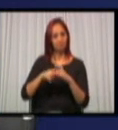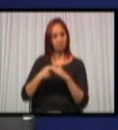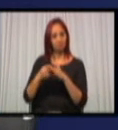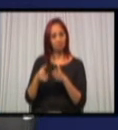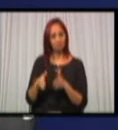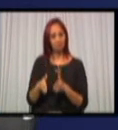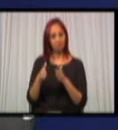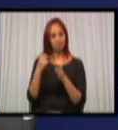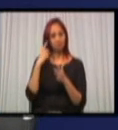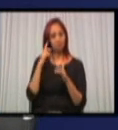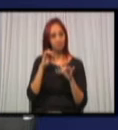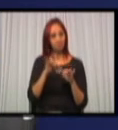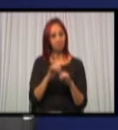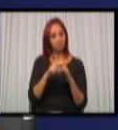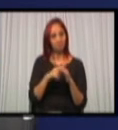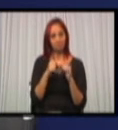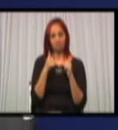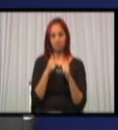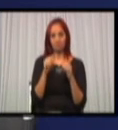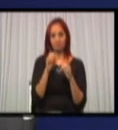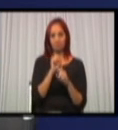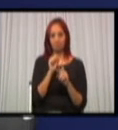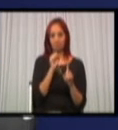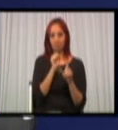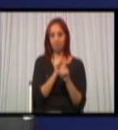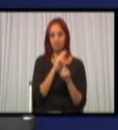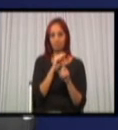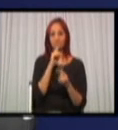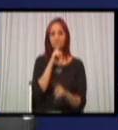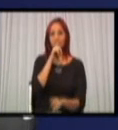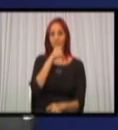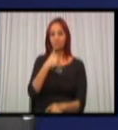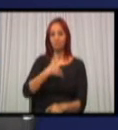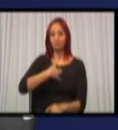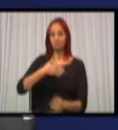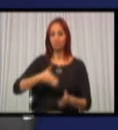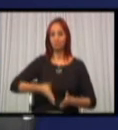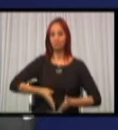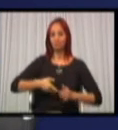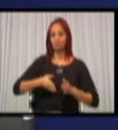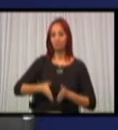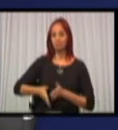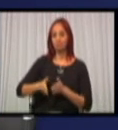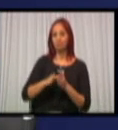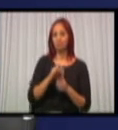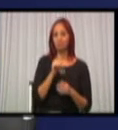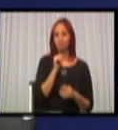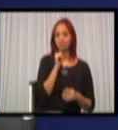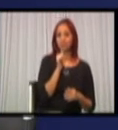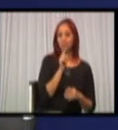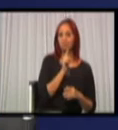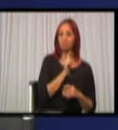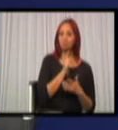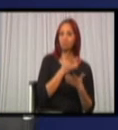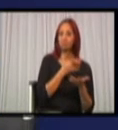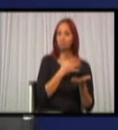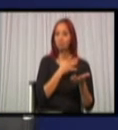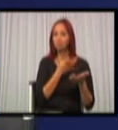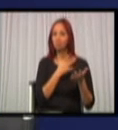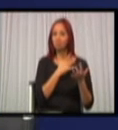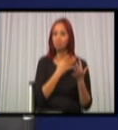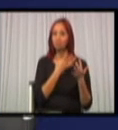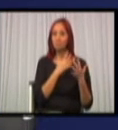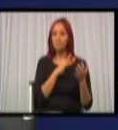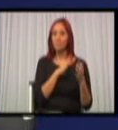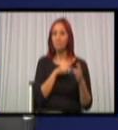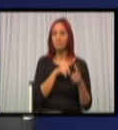caminos para que estén en óptimas condiciones, y de verdad tengamos una red vial no ahí más